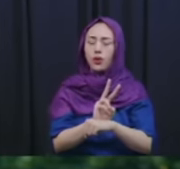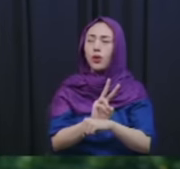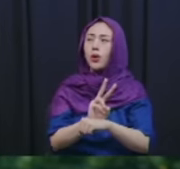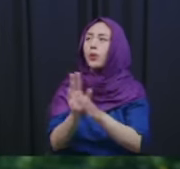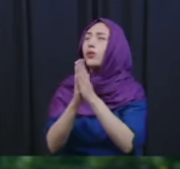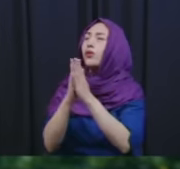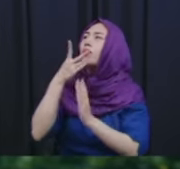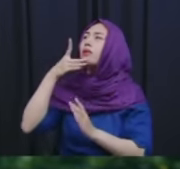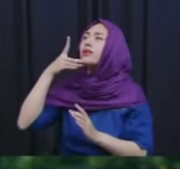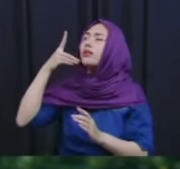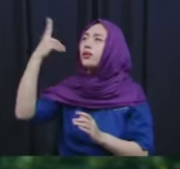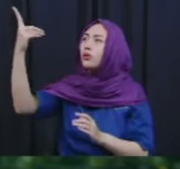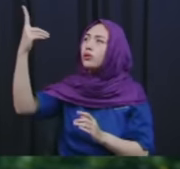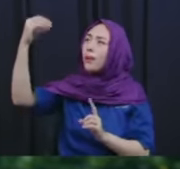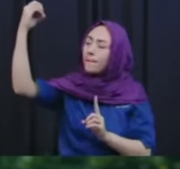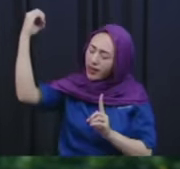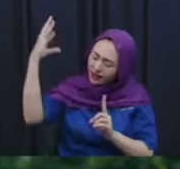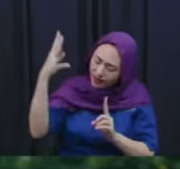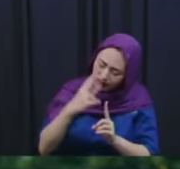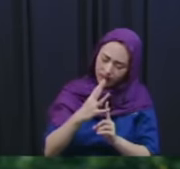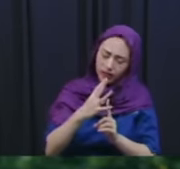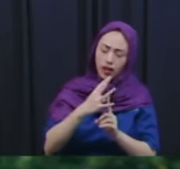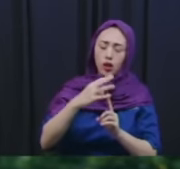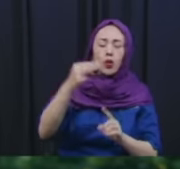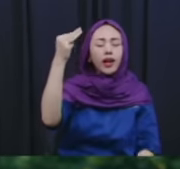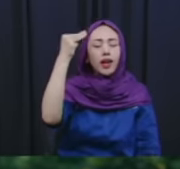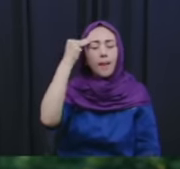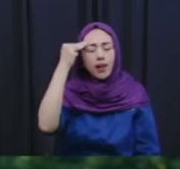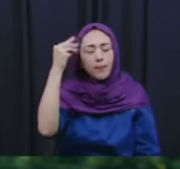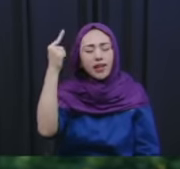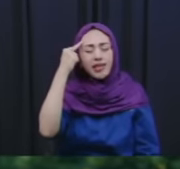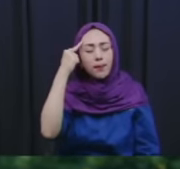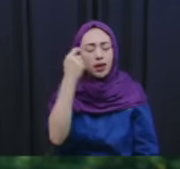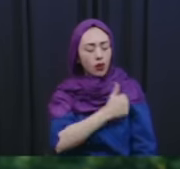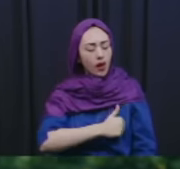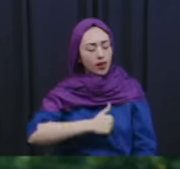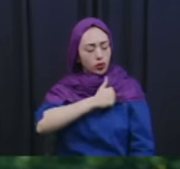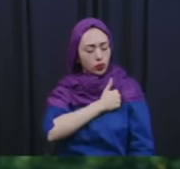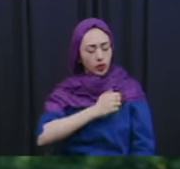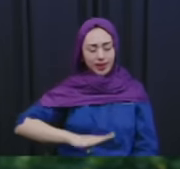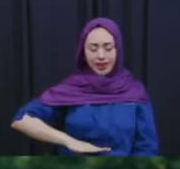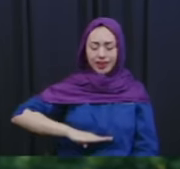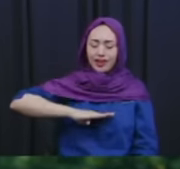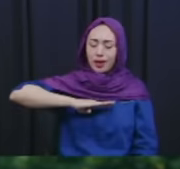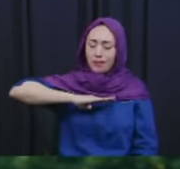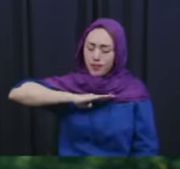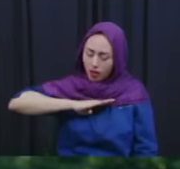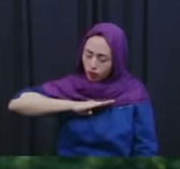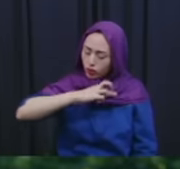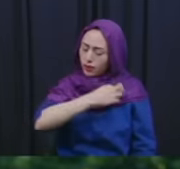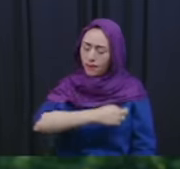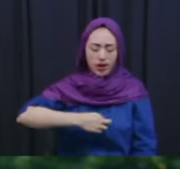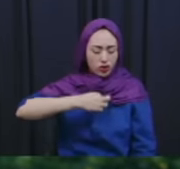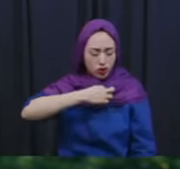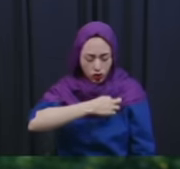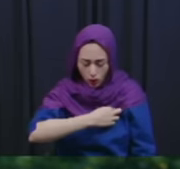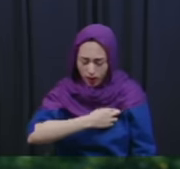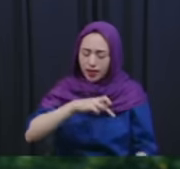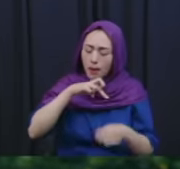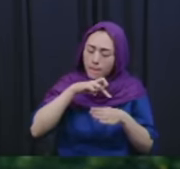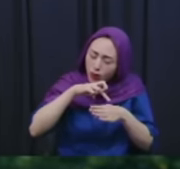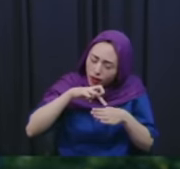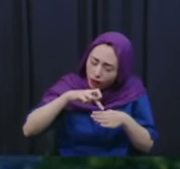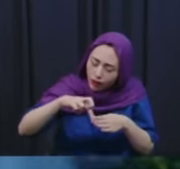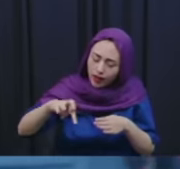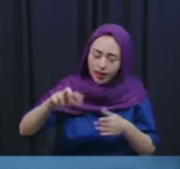Ayúdanos a purificarnos nuestra mente pensamientos actitudes sentimientos iniciativas motivaciones que seamos